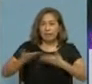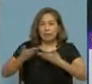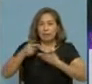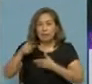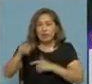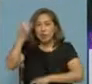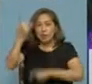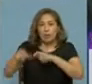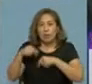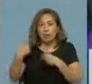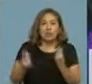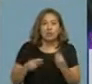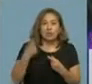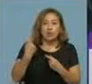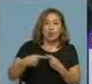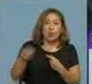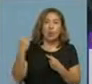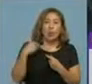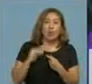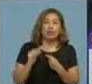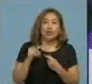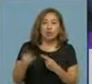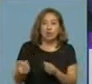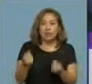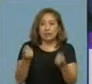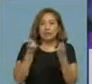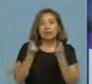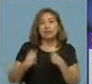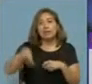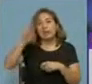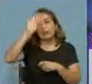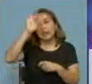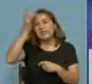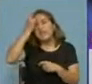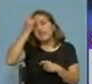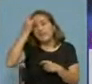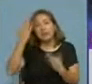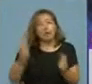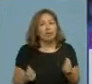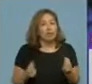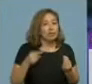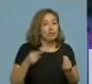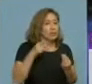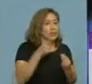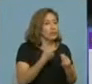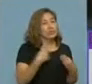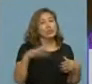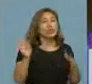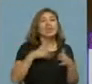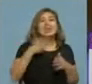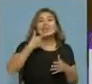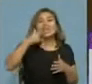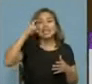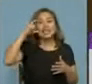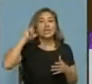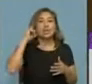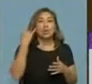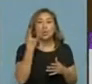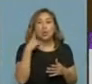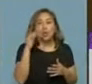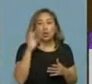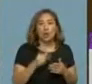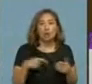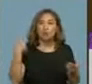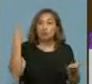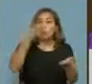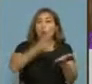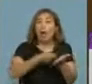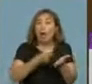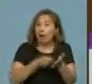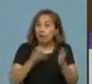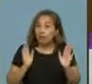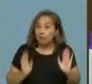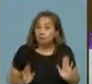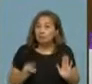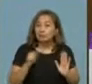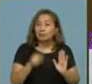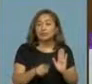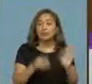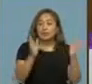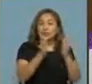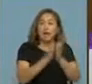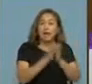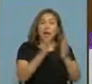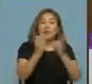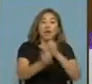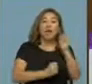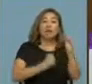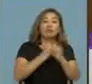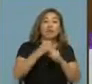la persona cuando tiene algún problema? No, es un seguro y como todo seguro tiene un límite de cobertura. Las prestaciones vamos a